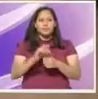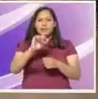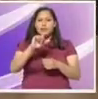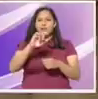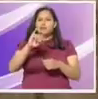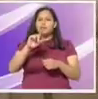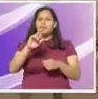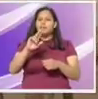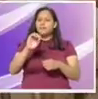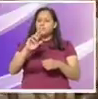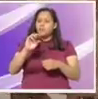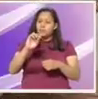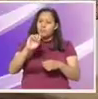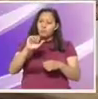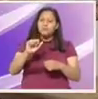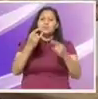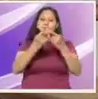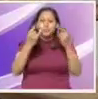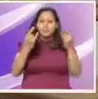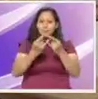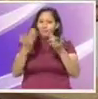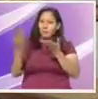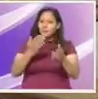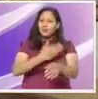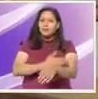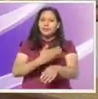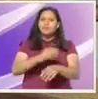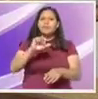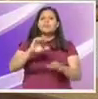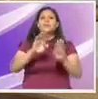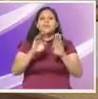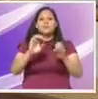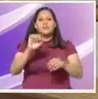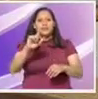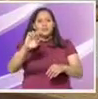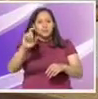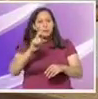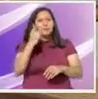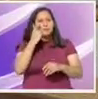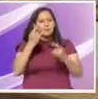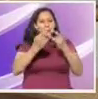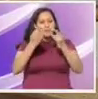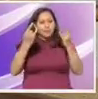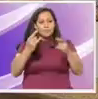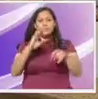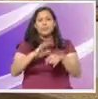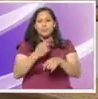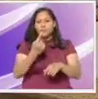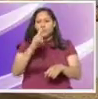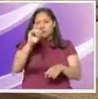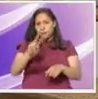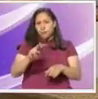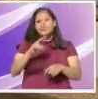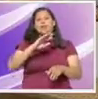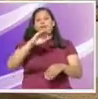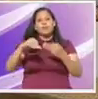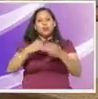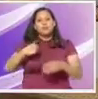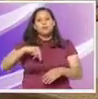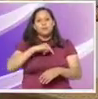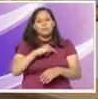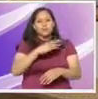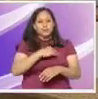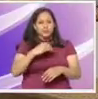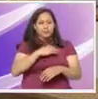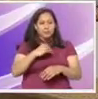Alejandro Rosas, historiador, nos acompaña el día de hoy. ¿Cómo estás, Alex? Bien, bien, gracias. Pues sí, te traigo algunas historias porque ciertamente todos somos